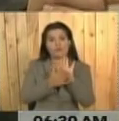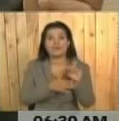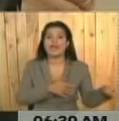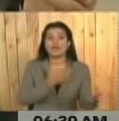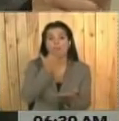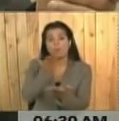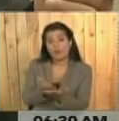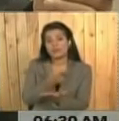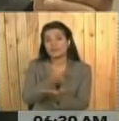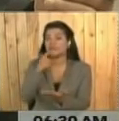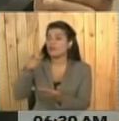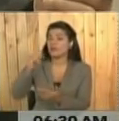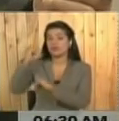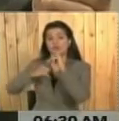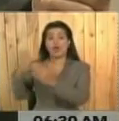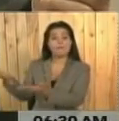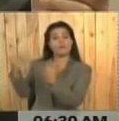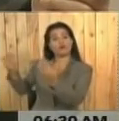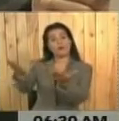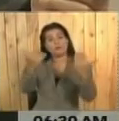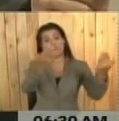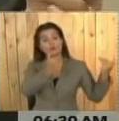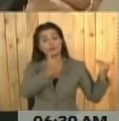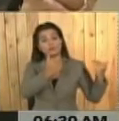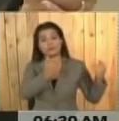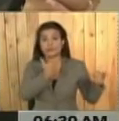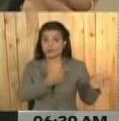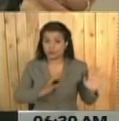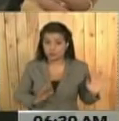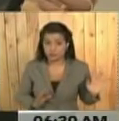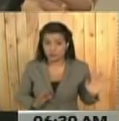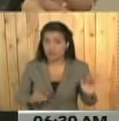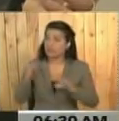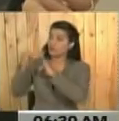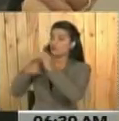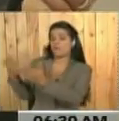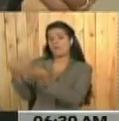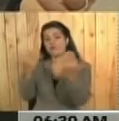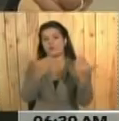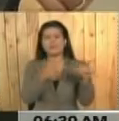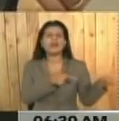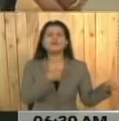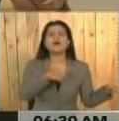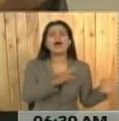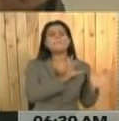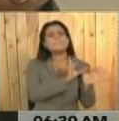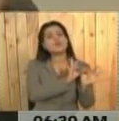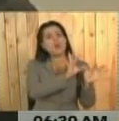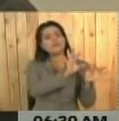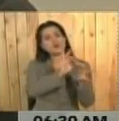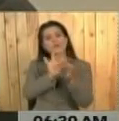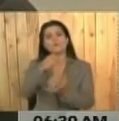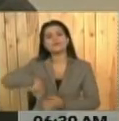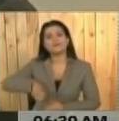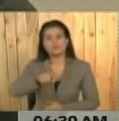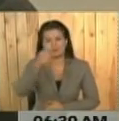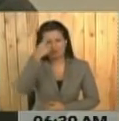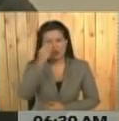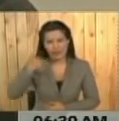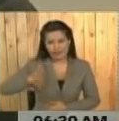inclusive el apoyo internacional porque ellos tienen ahora bueno eh amigos en en presidente Como por ejemplo el señor